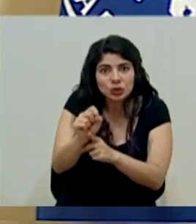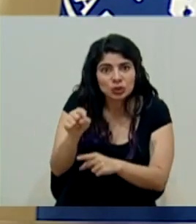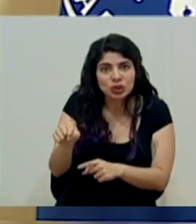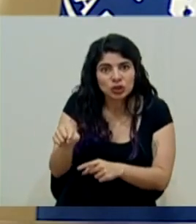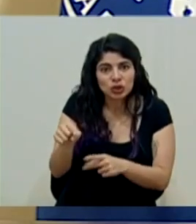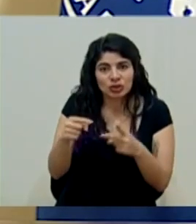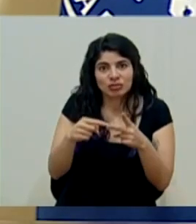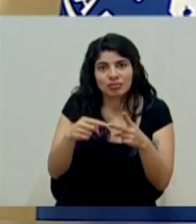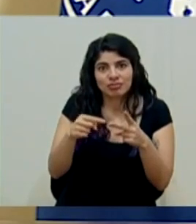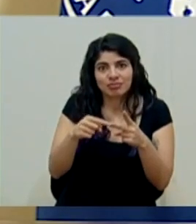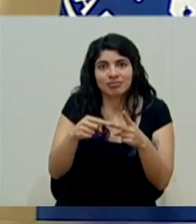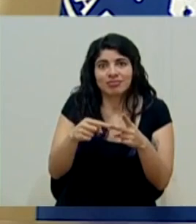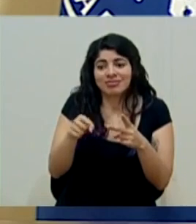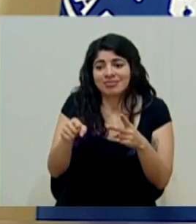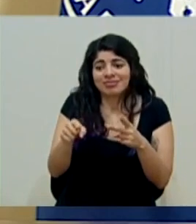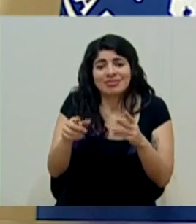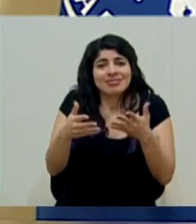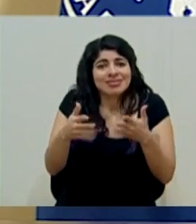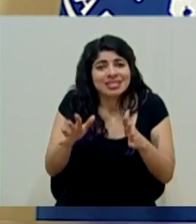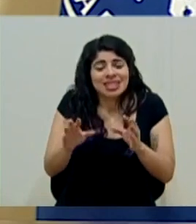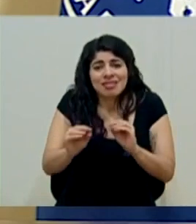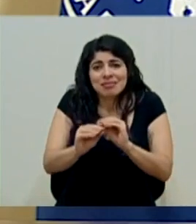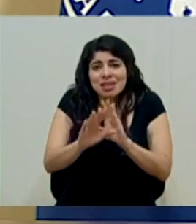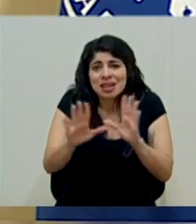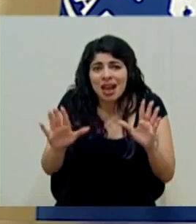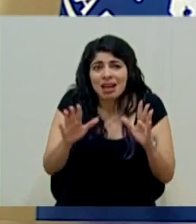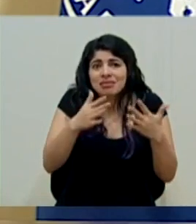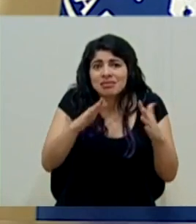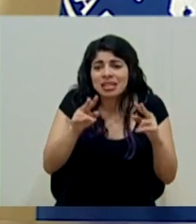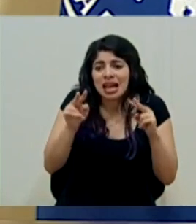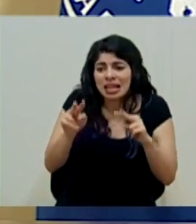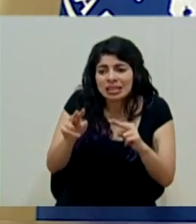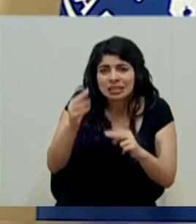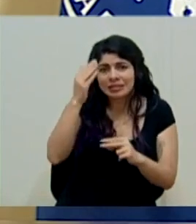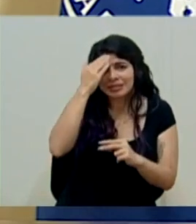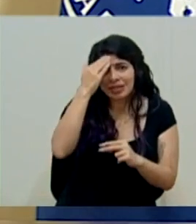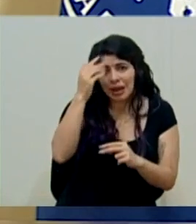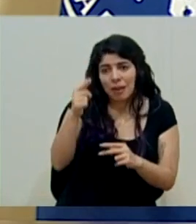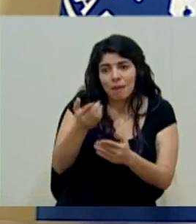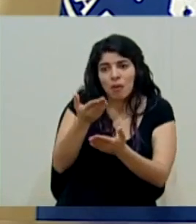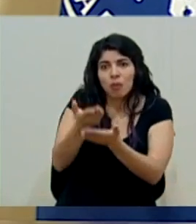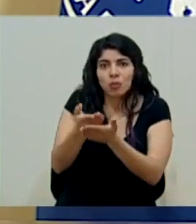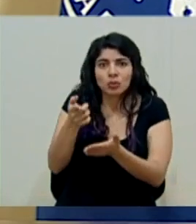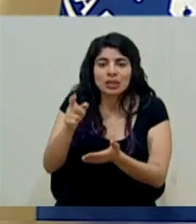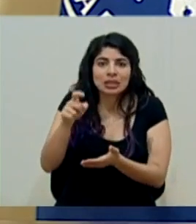segunda cosa que ha quedado en evidencia también de plantear la propuesta.